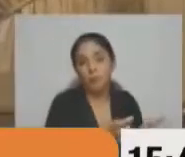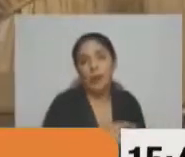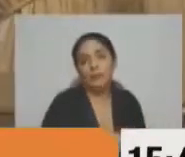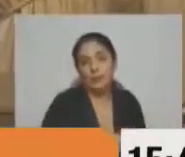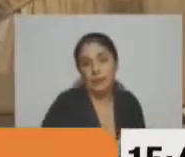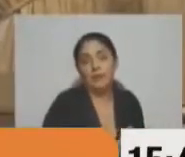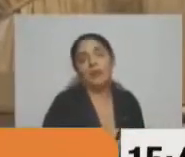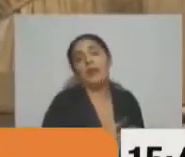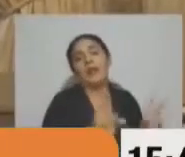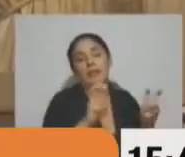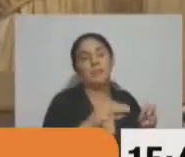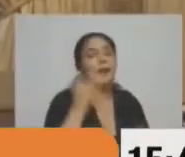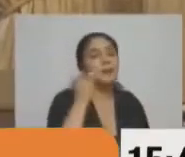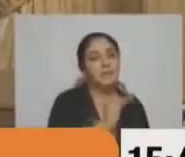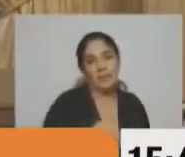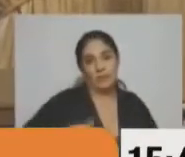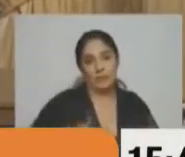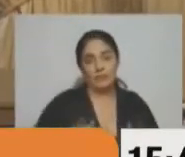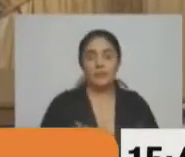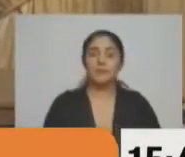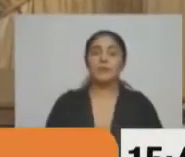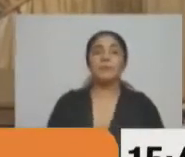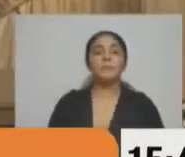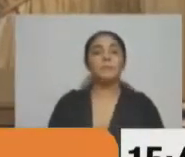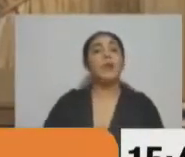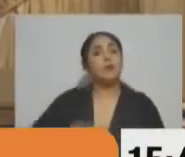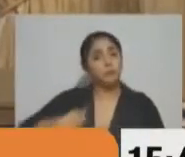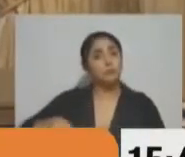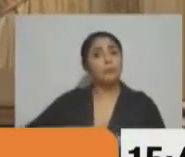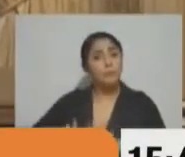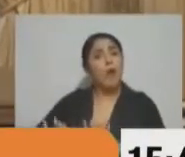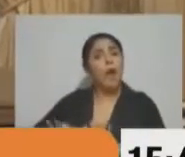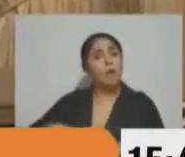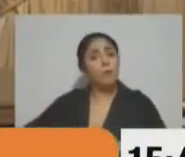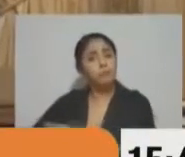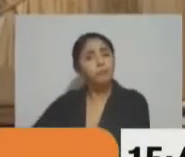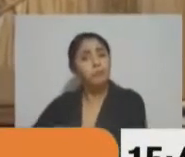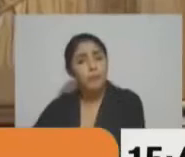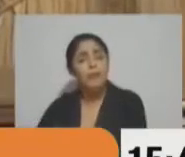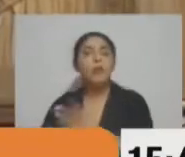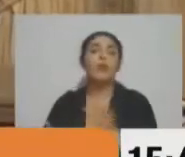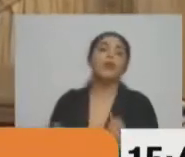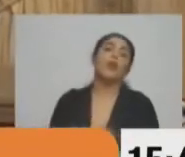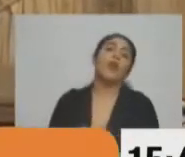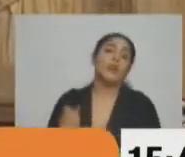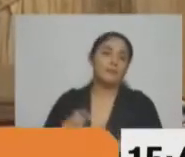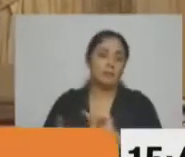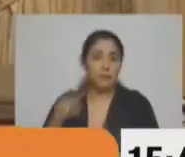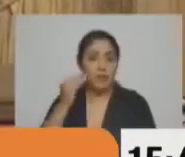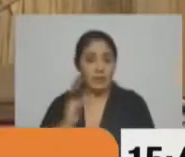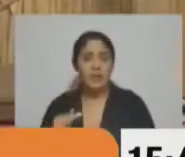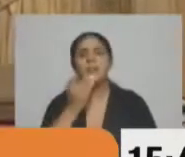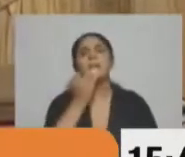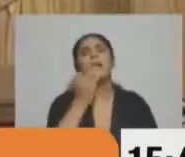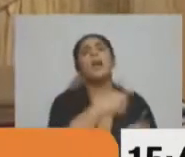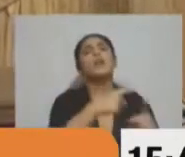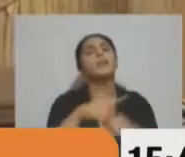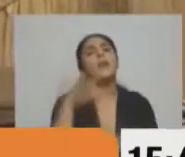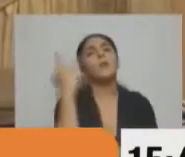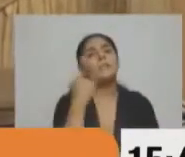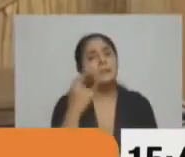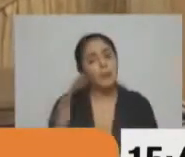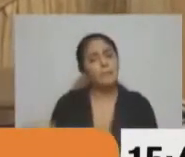todo. Pero eso no quita que tengamos derecho a opinar, ¿cierto? Lo mismo pasa con las niñas. Entonces, creo que todavía hay un